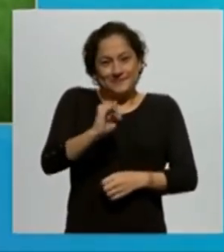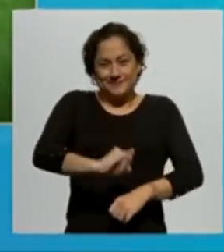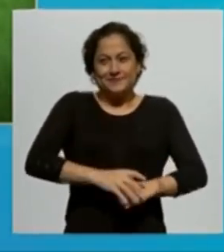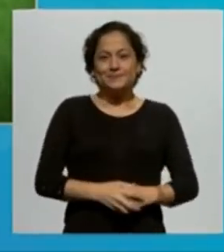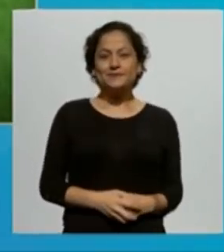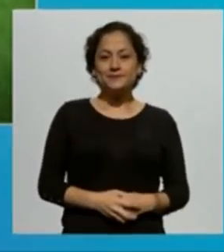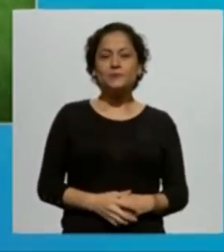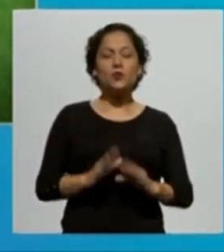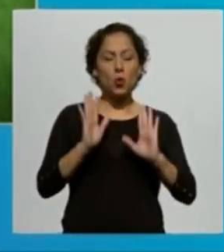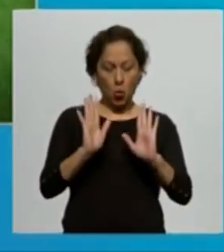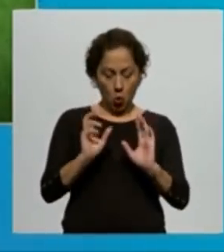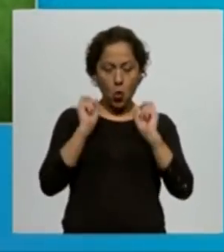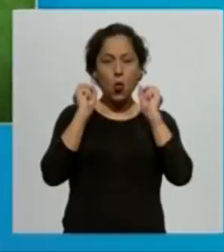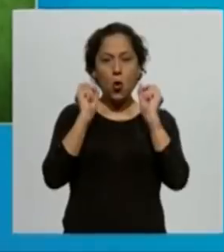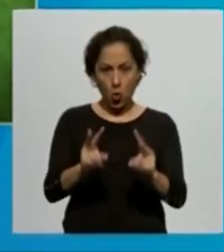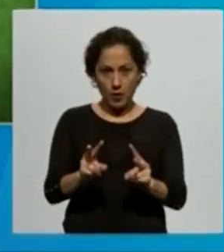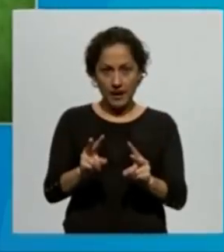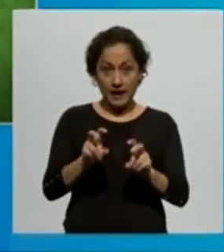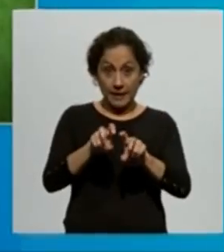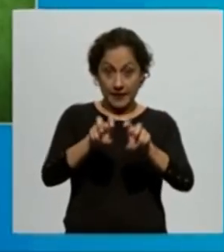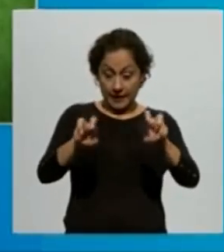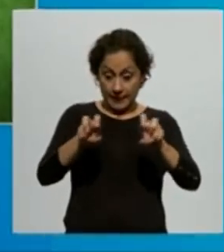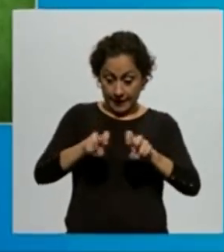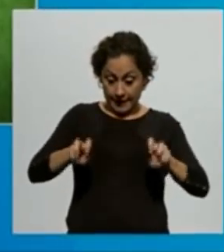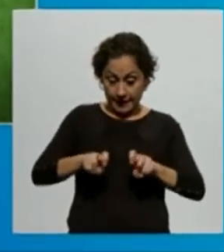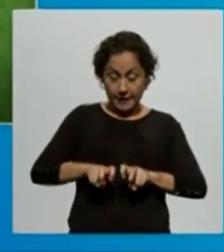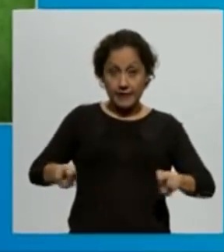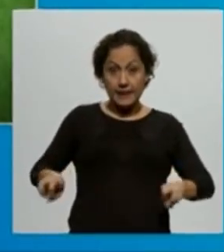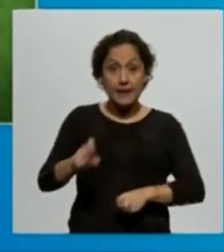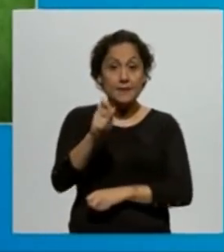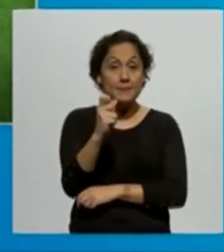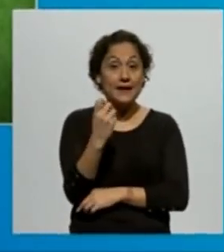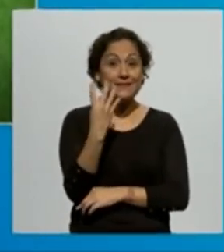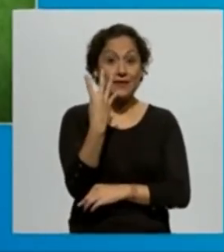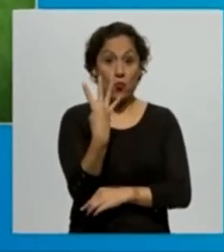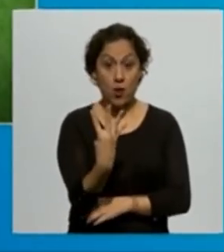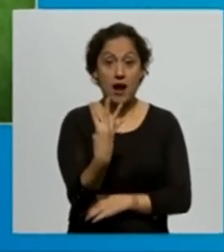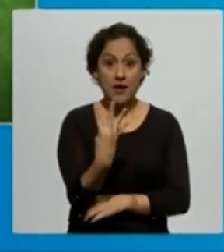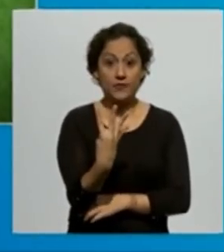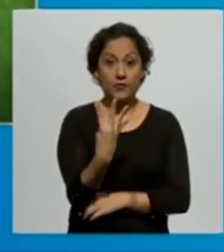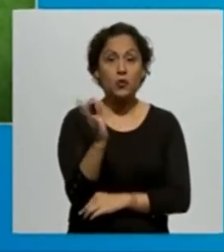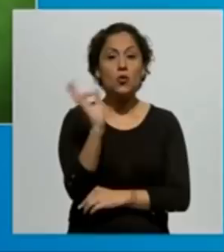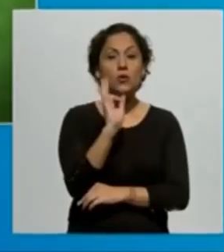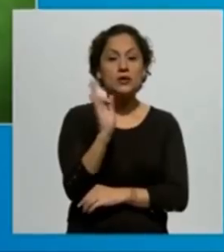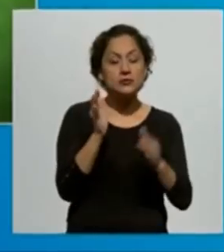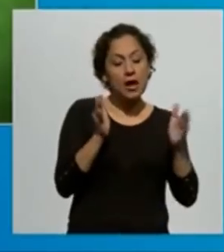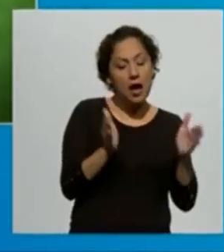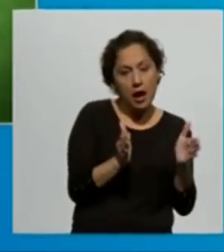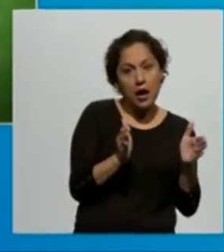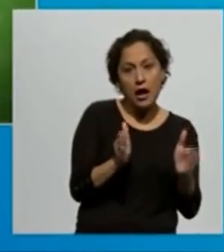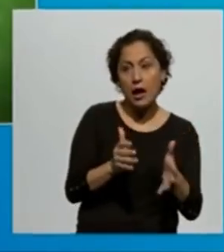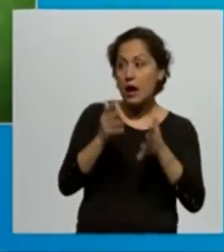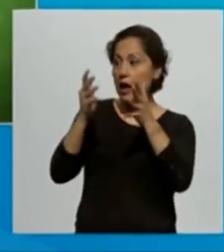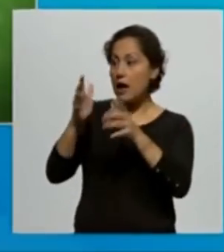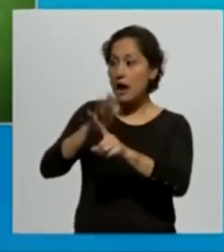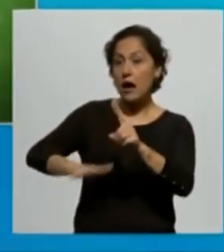Entonces, en el jardín caben 24 espectadores. ¿Cabrán más si lo hacemos en el patio?